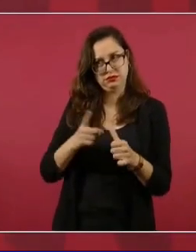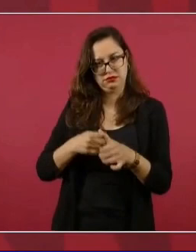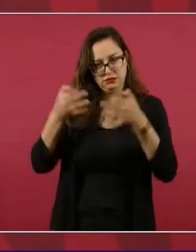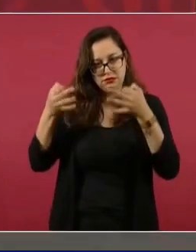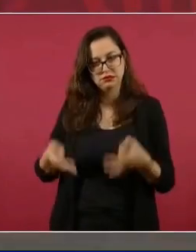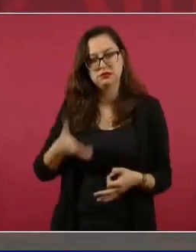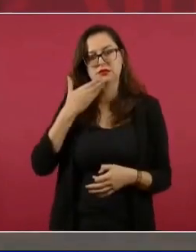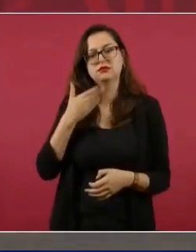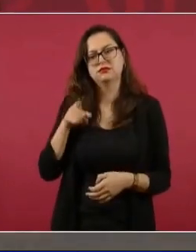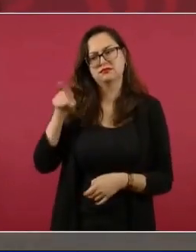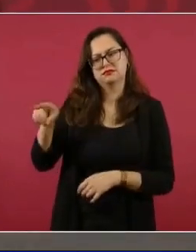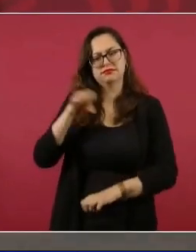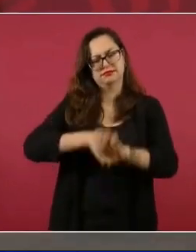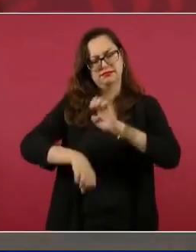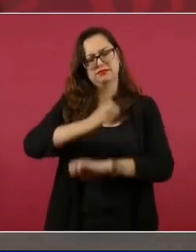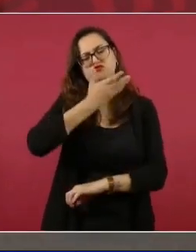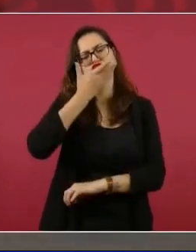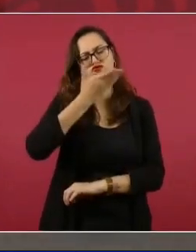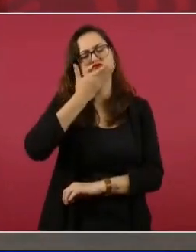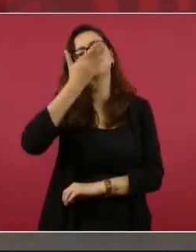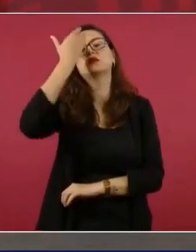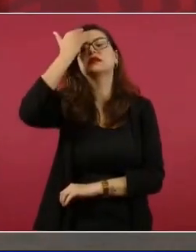y él lo debe saber.